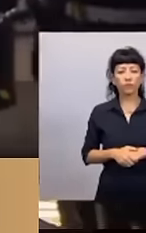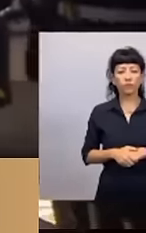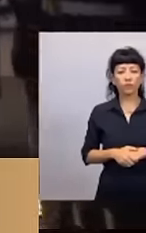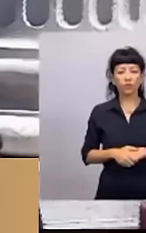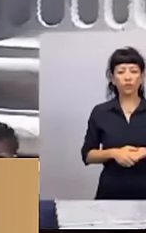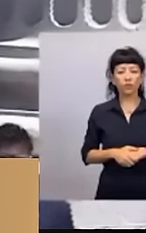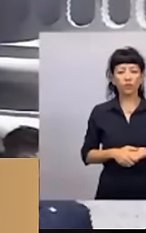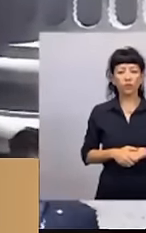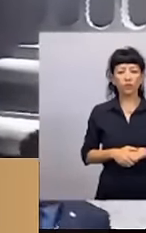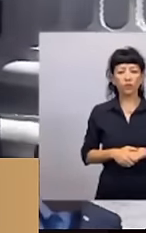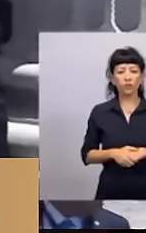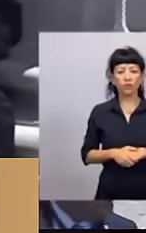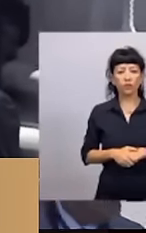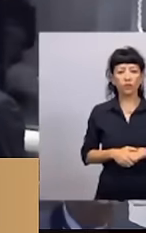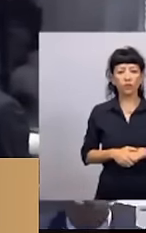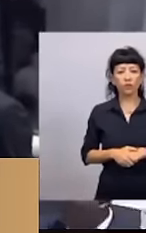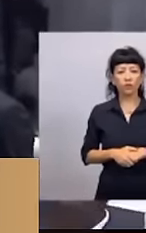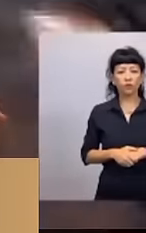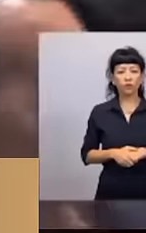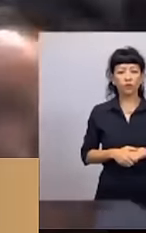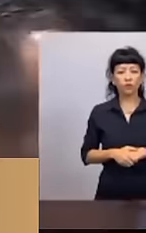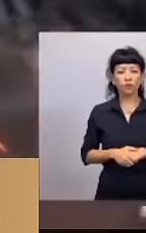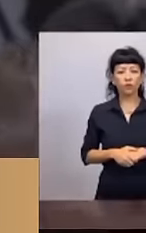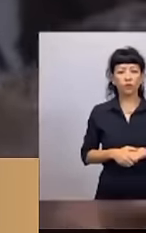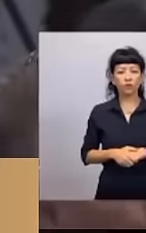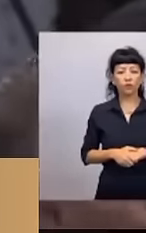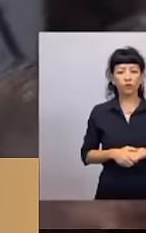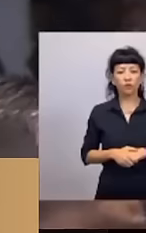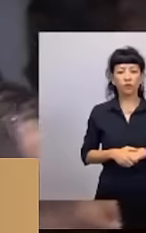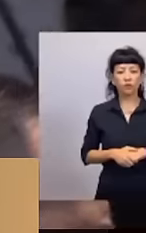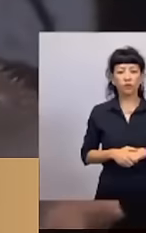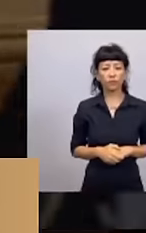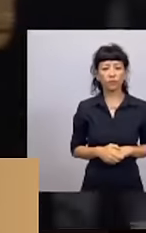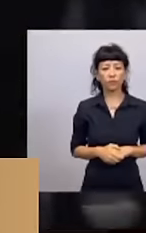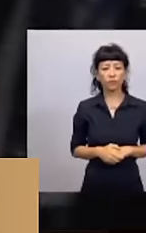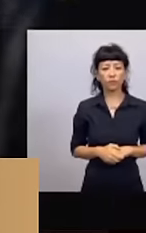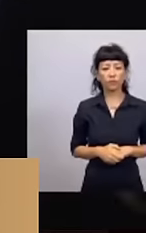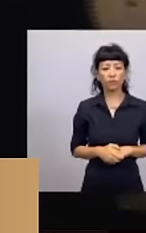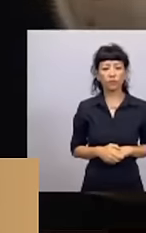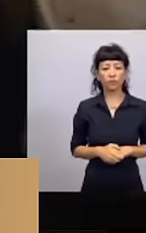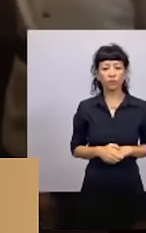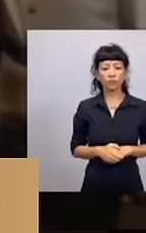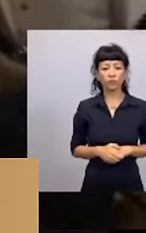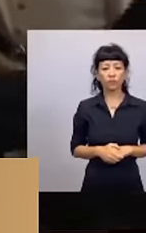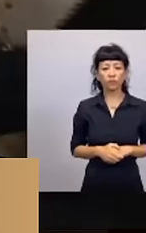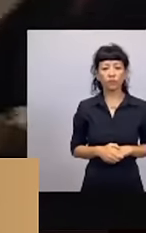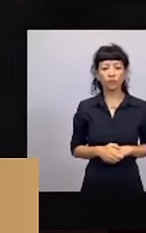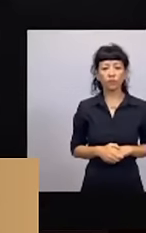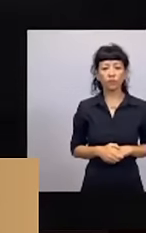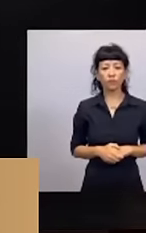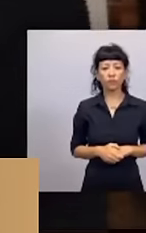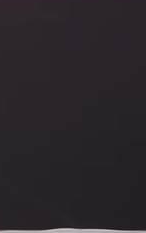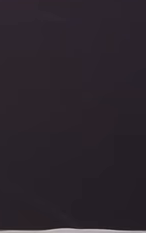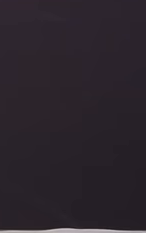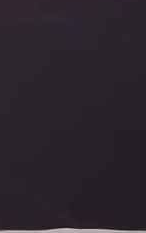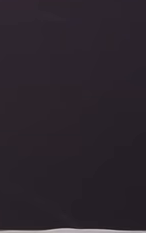los analistas y según el propio FMI, pues será aparente ya a finales de año y, por supuesto, el año que viene.